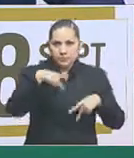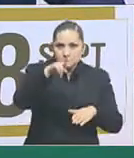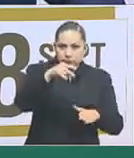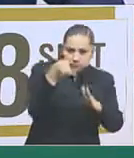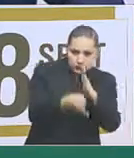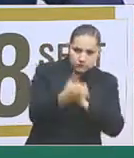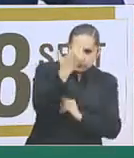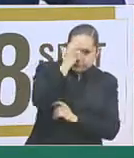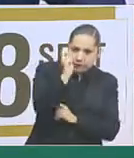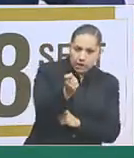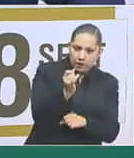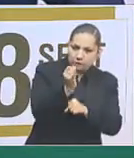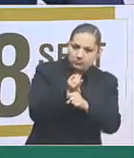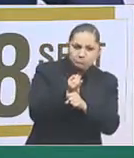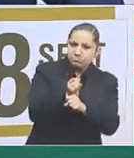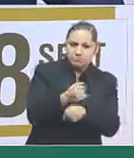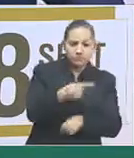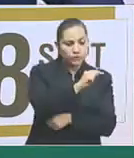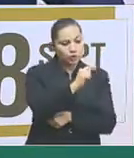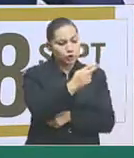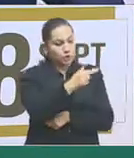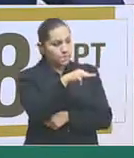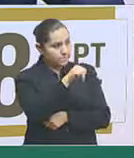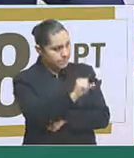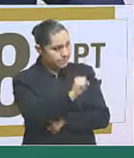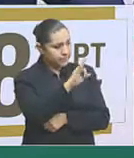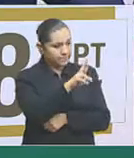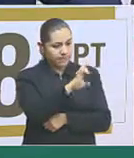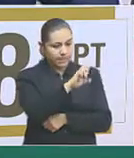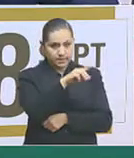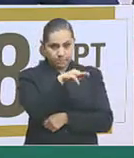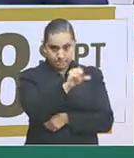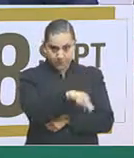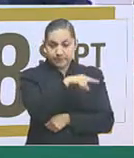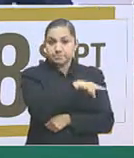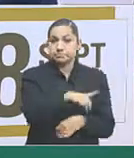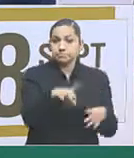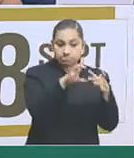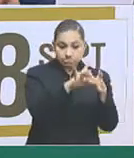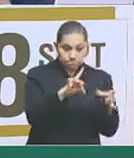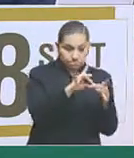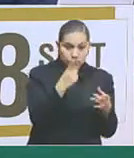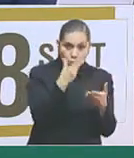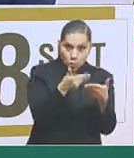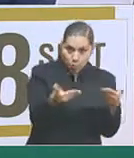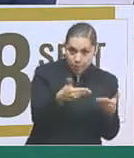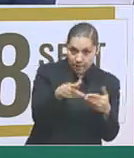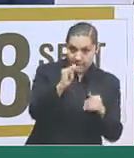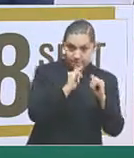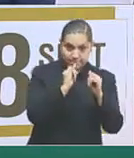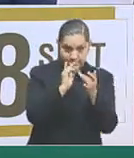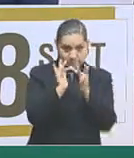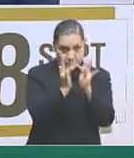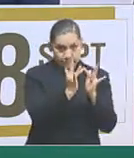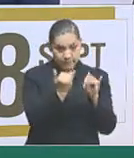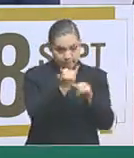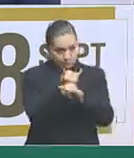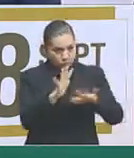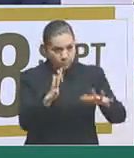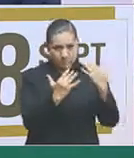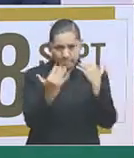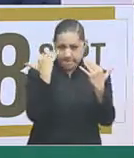tomás fermán explica que esta era no sólo está cambiando el mundo sino que lo está reconfigurando